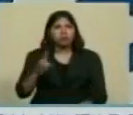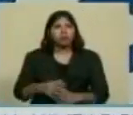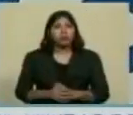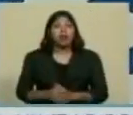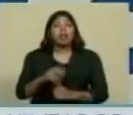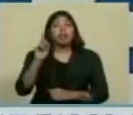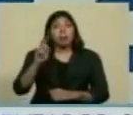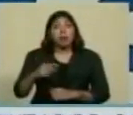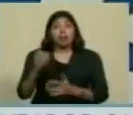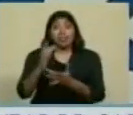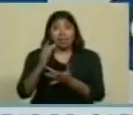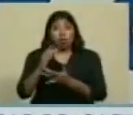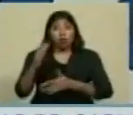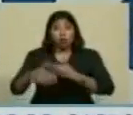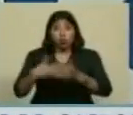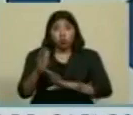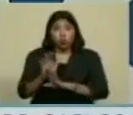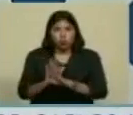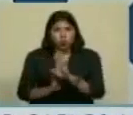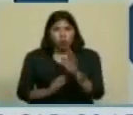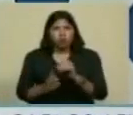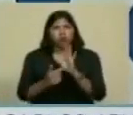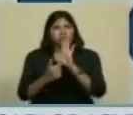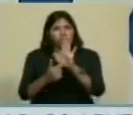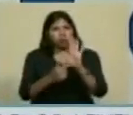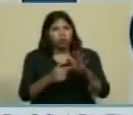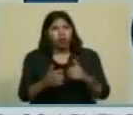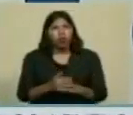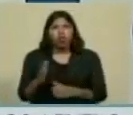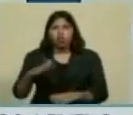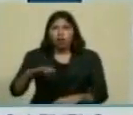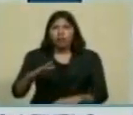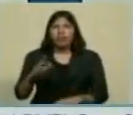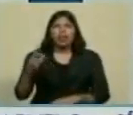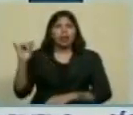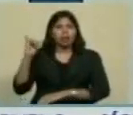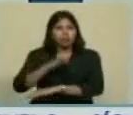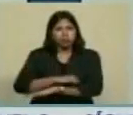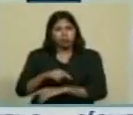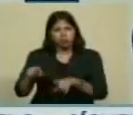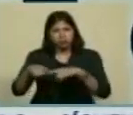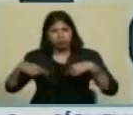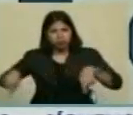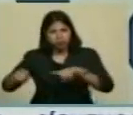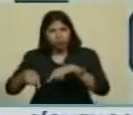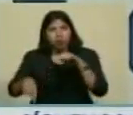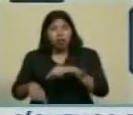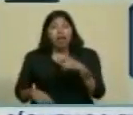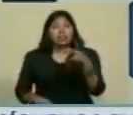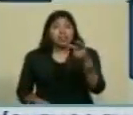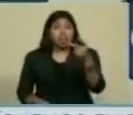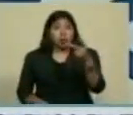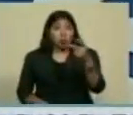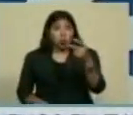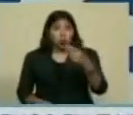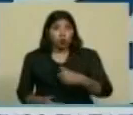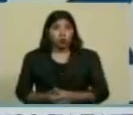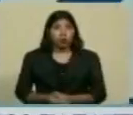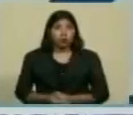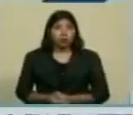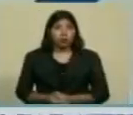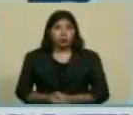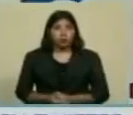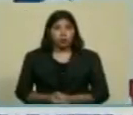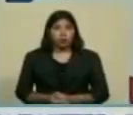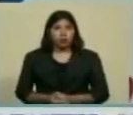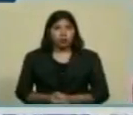país se exhiben este año en el Parque Bolívar de La Carlota. Con la realización de la segunda edición de la FICTEC, que se llevará